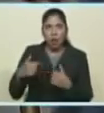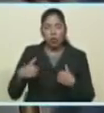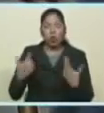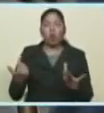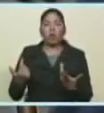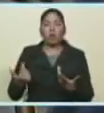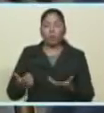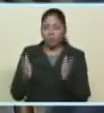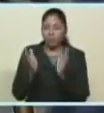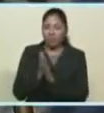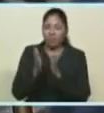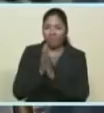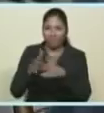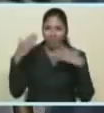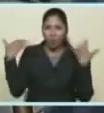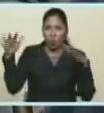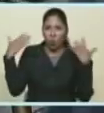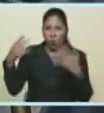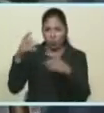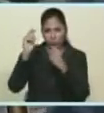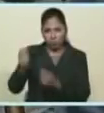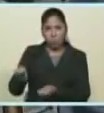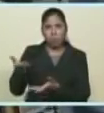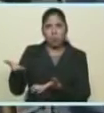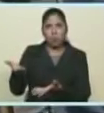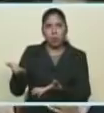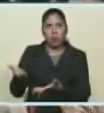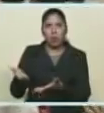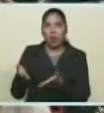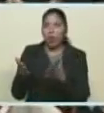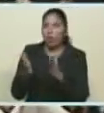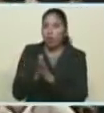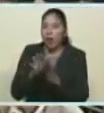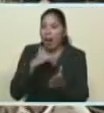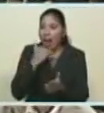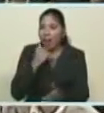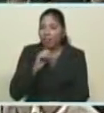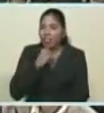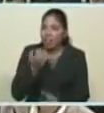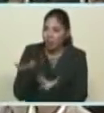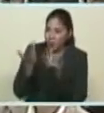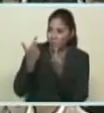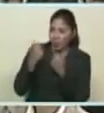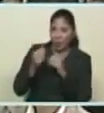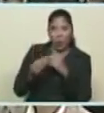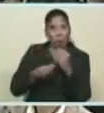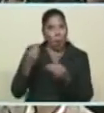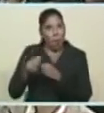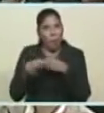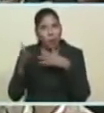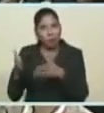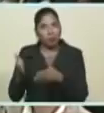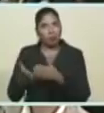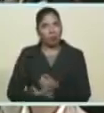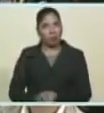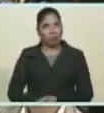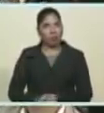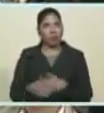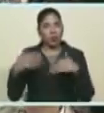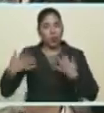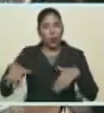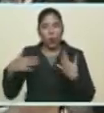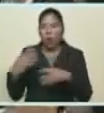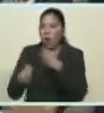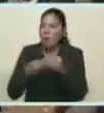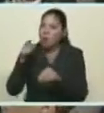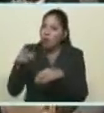pido de verdad un reconocimiento a esta mujer. Yo quisiera que tú me digas tu fórmula, Yelitze, en Monagas, de verdad. ¿Cómo